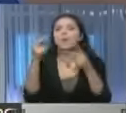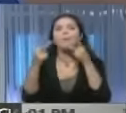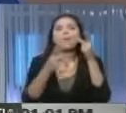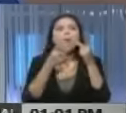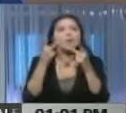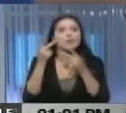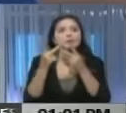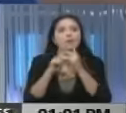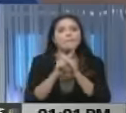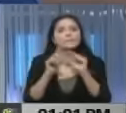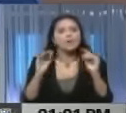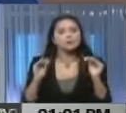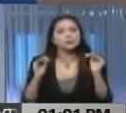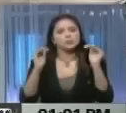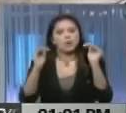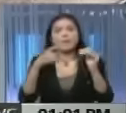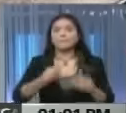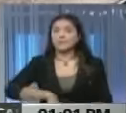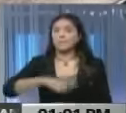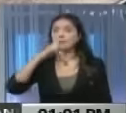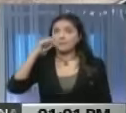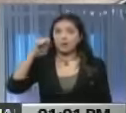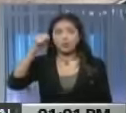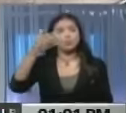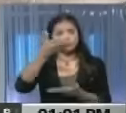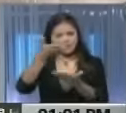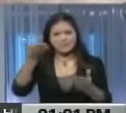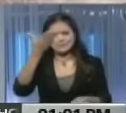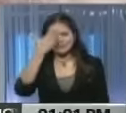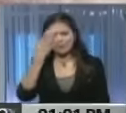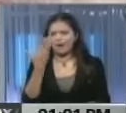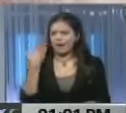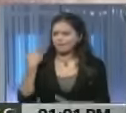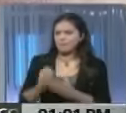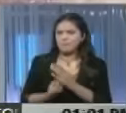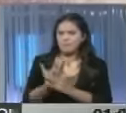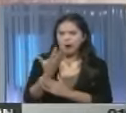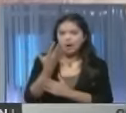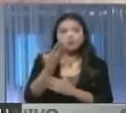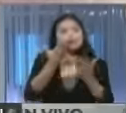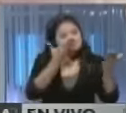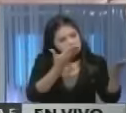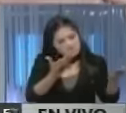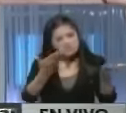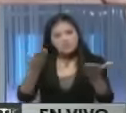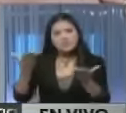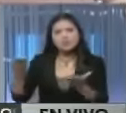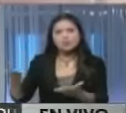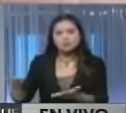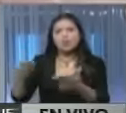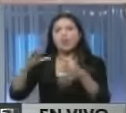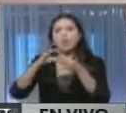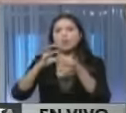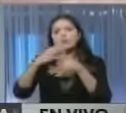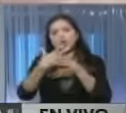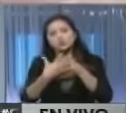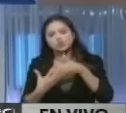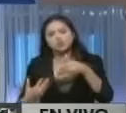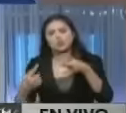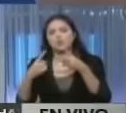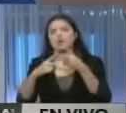altura. Presidente Maduro, como ustedes bien saben, en el mes de mayo invitó a la UNASUR, a